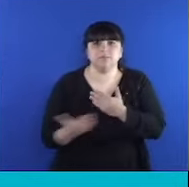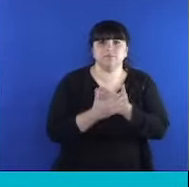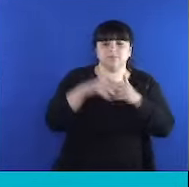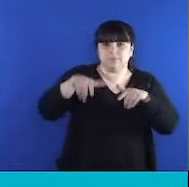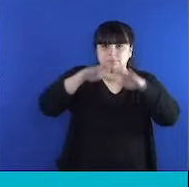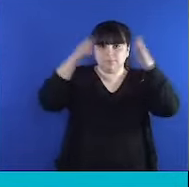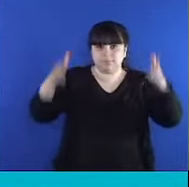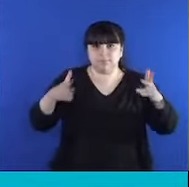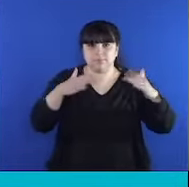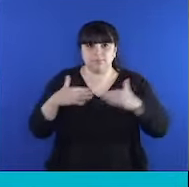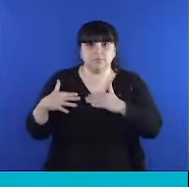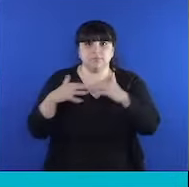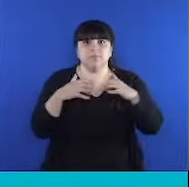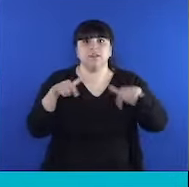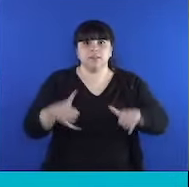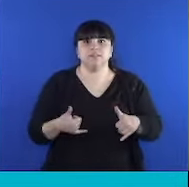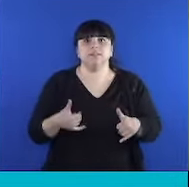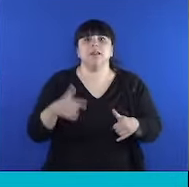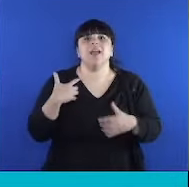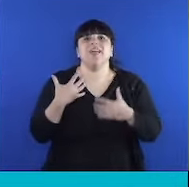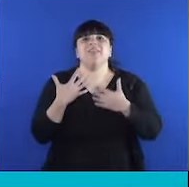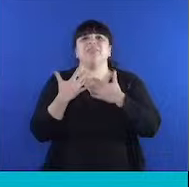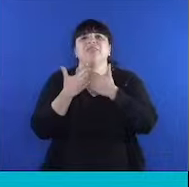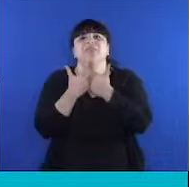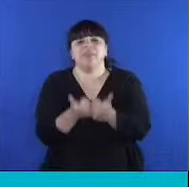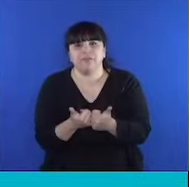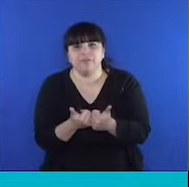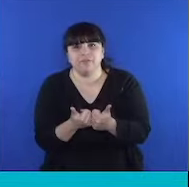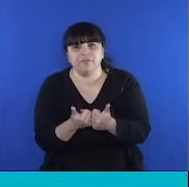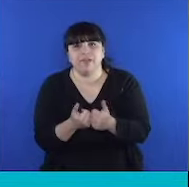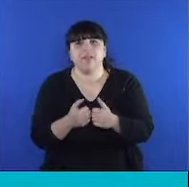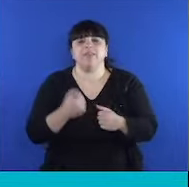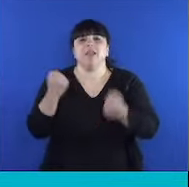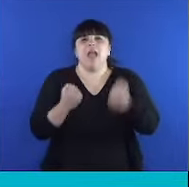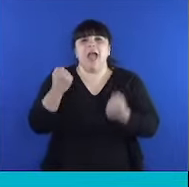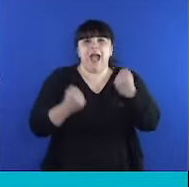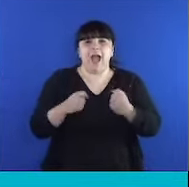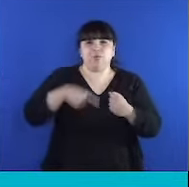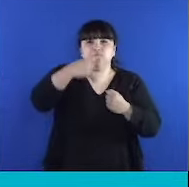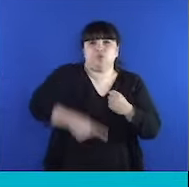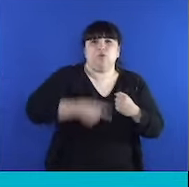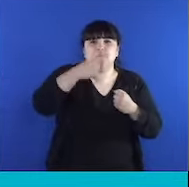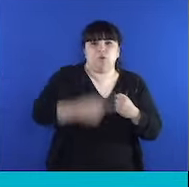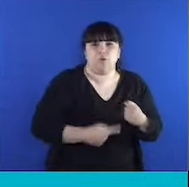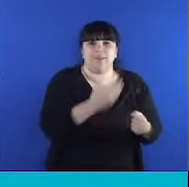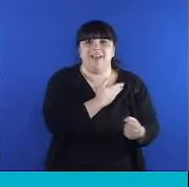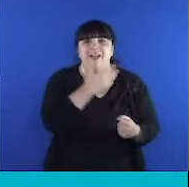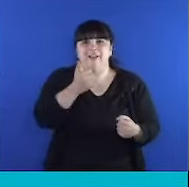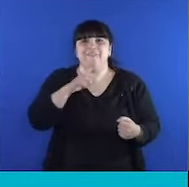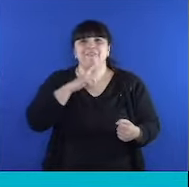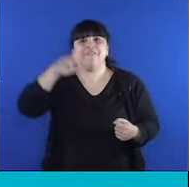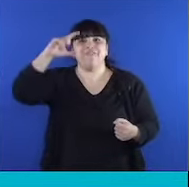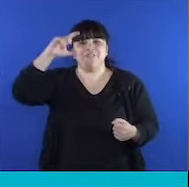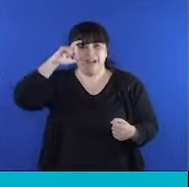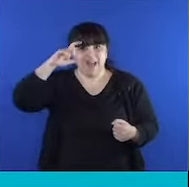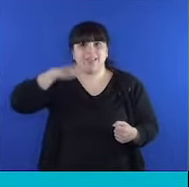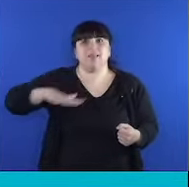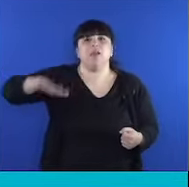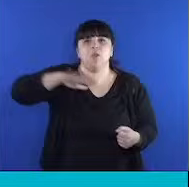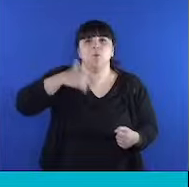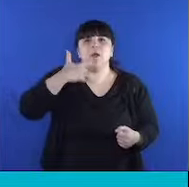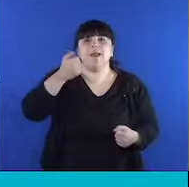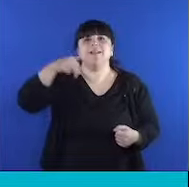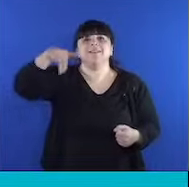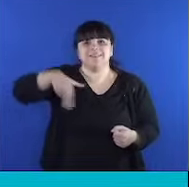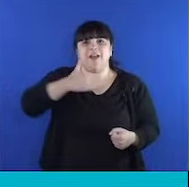Cámara, defender los puestos de trabajo de la industria del neumático y en particular de la fábrica FATE de San Fernando, donde este